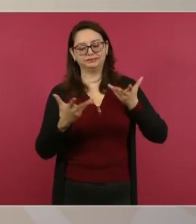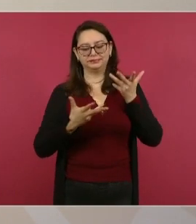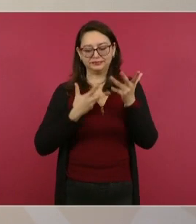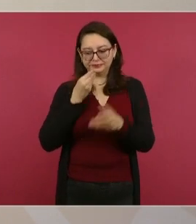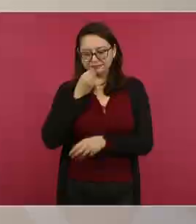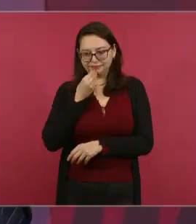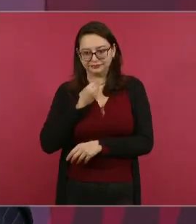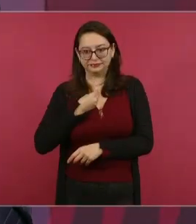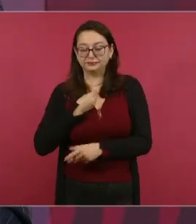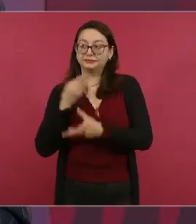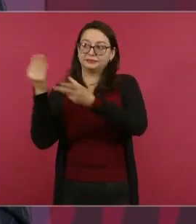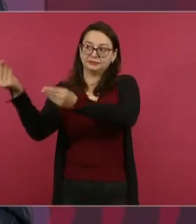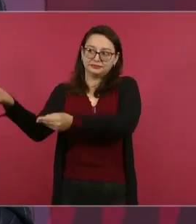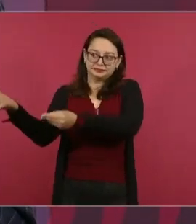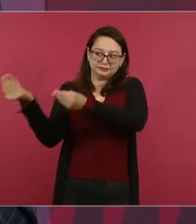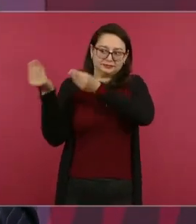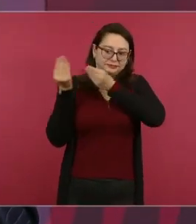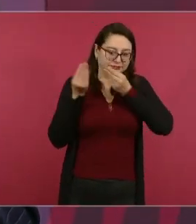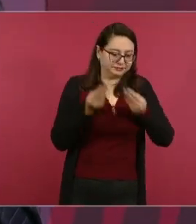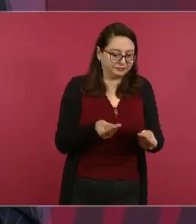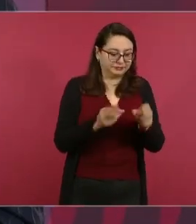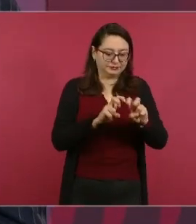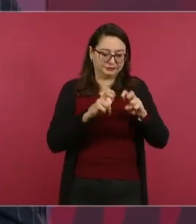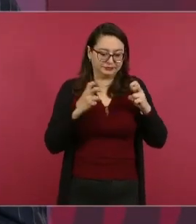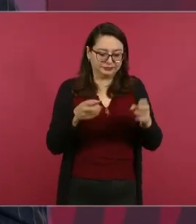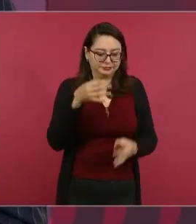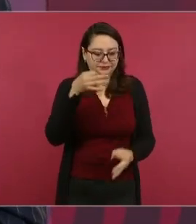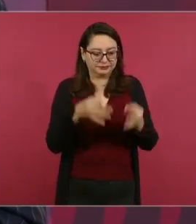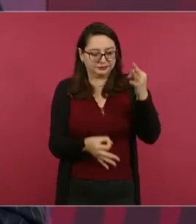y yo no creo que tarden tanto